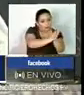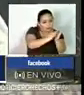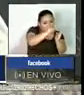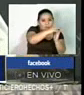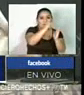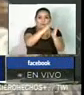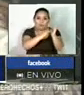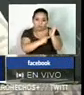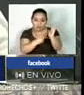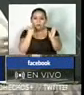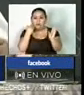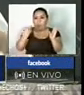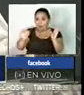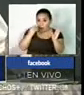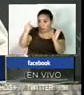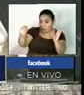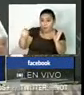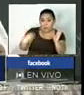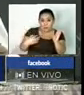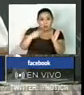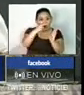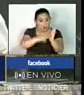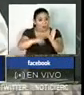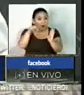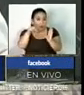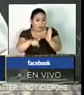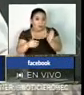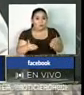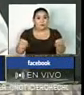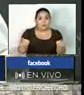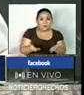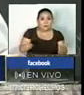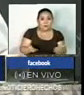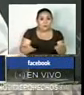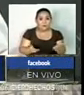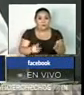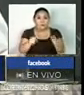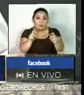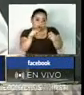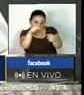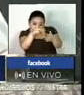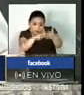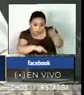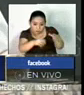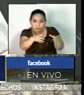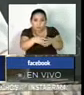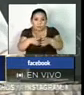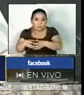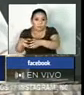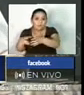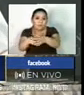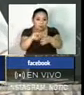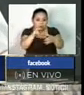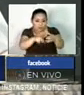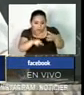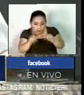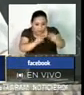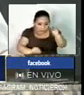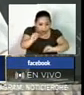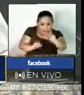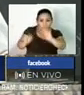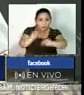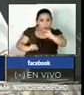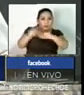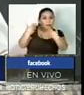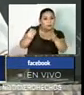detalle, nosotros con mucho gusto, en este preciso momento están trabajando los equipos para eso, para poderlo presentar y para